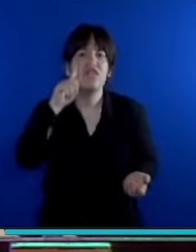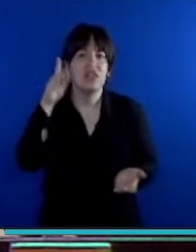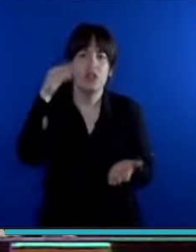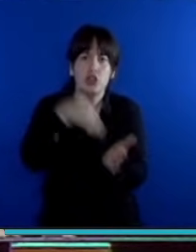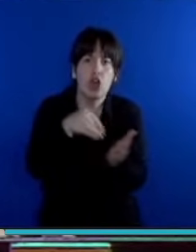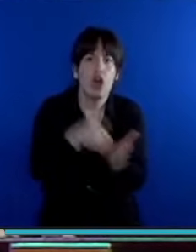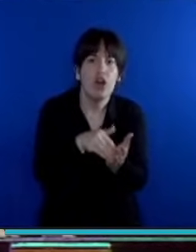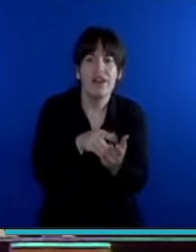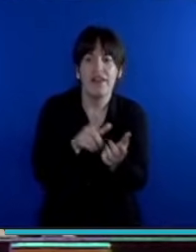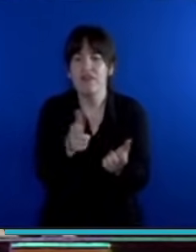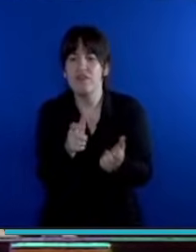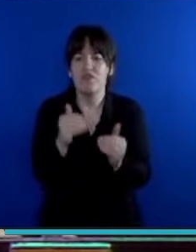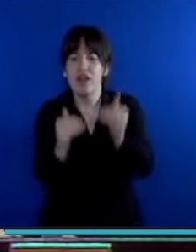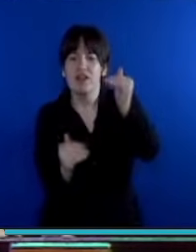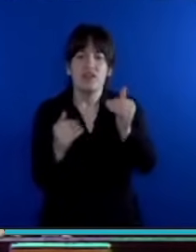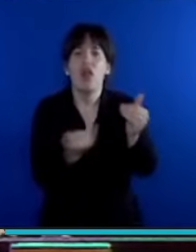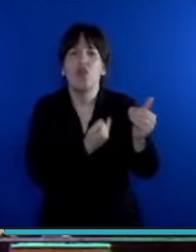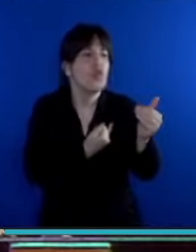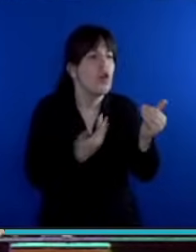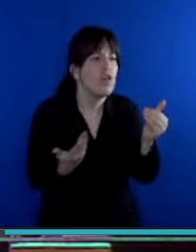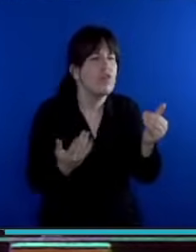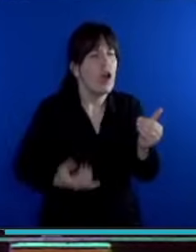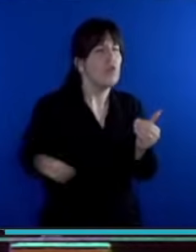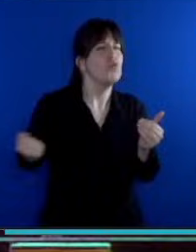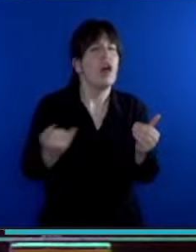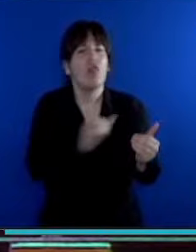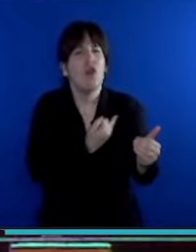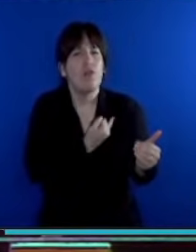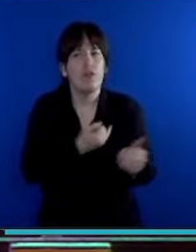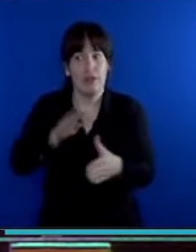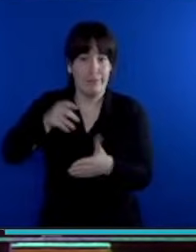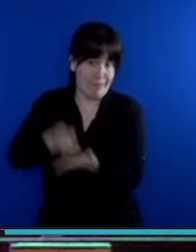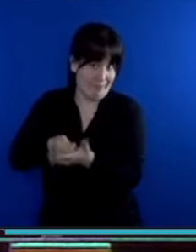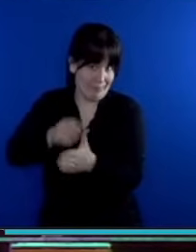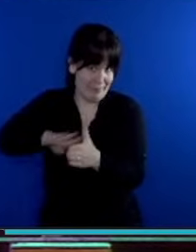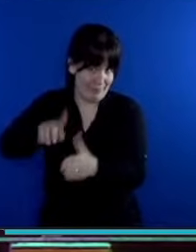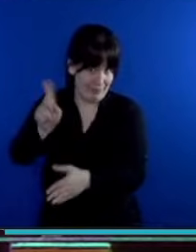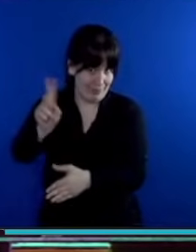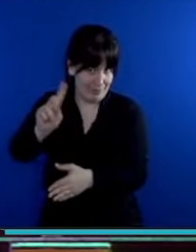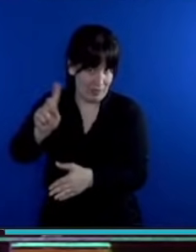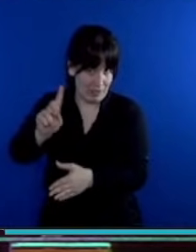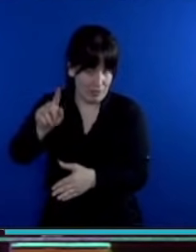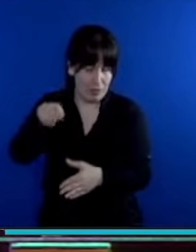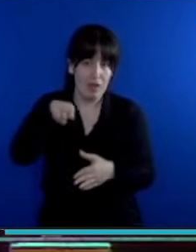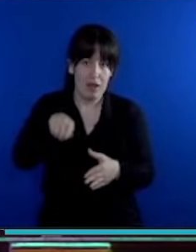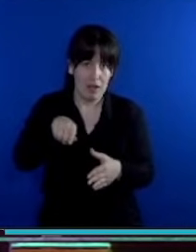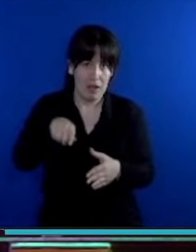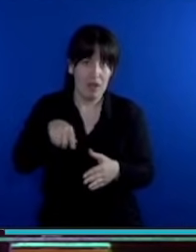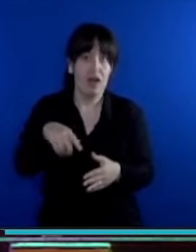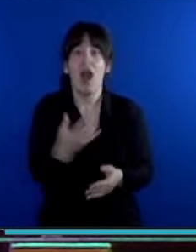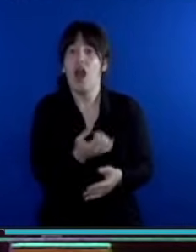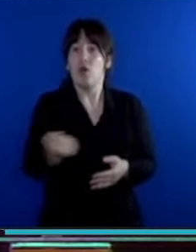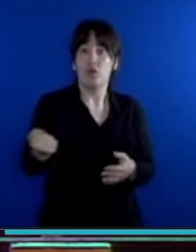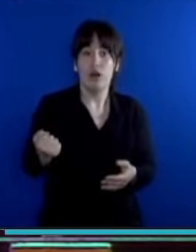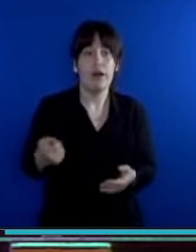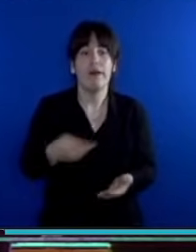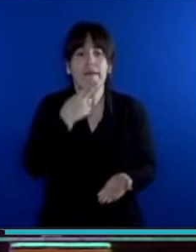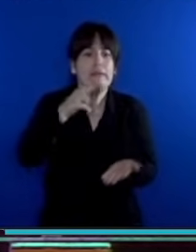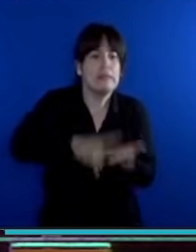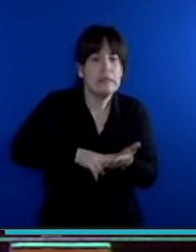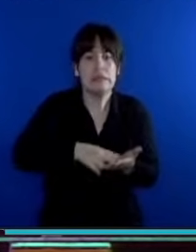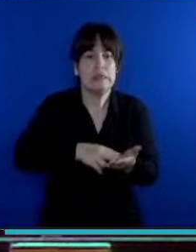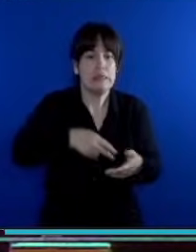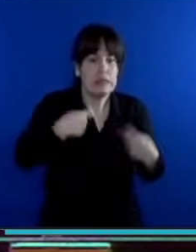de diferencia? ¿En dónde ajustaron? ¿En el pago de la deuda? No. ¿Ajustaron en el gasto